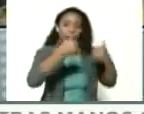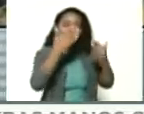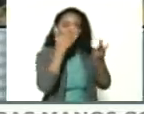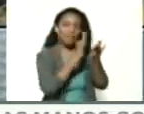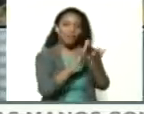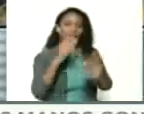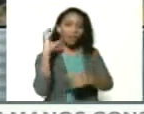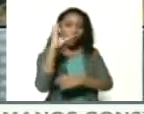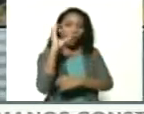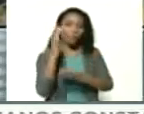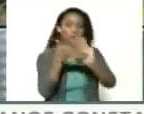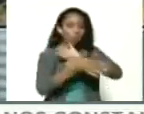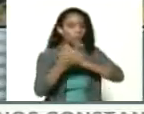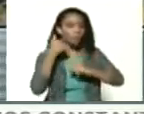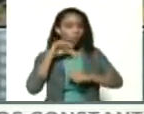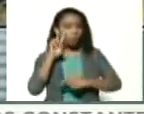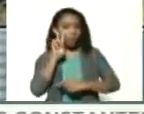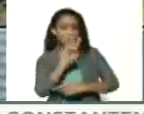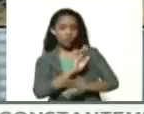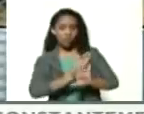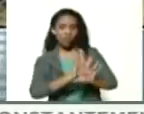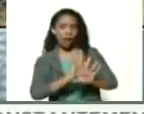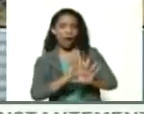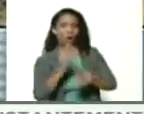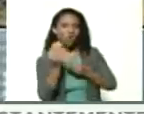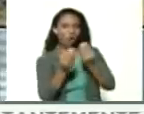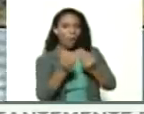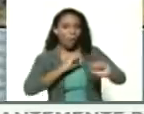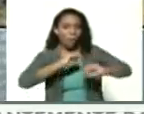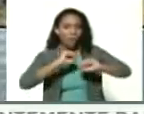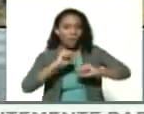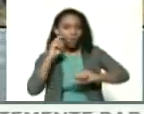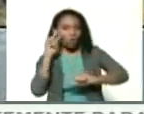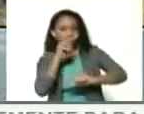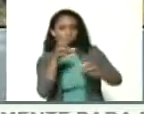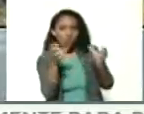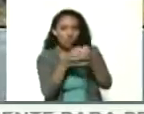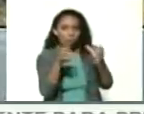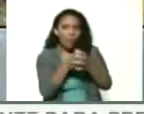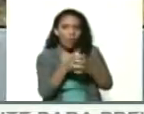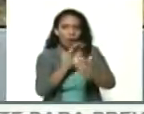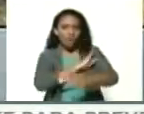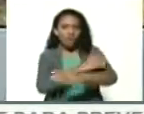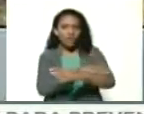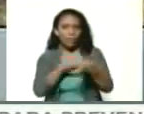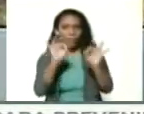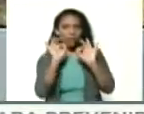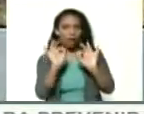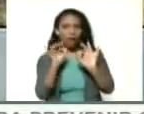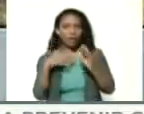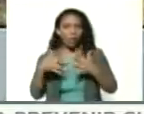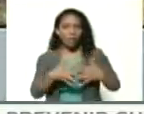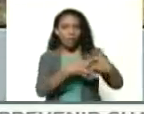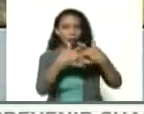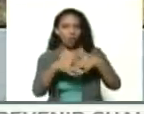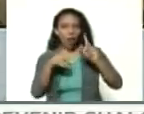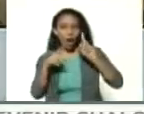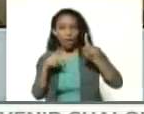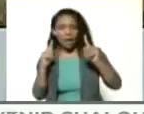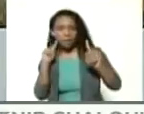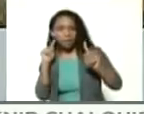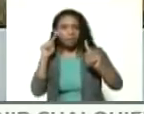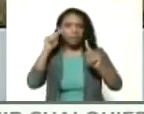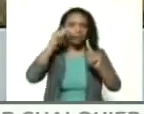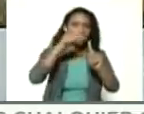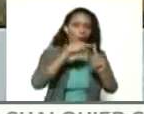fronteriza. Hemos visto cómo se han movido unidades de las fuerzas especiales de los Estados Unidos hacia